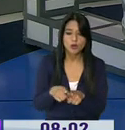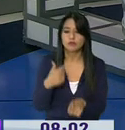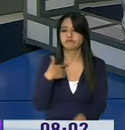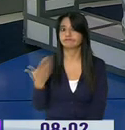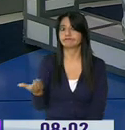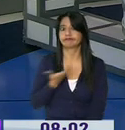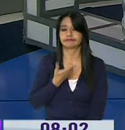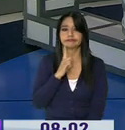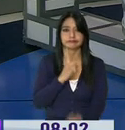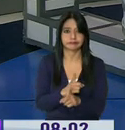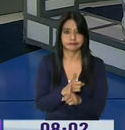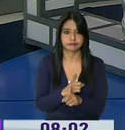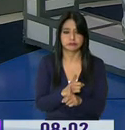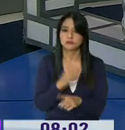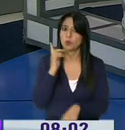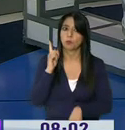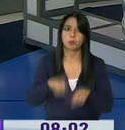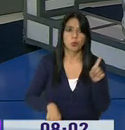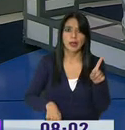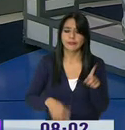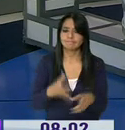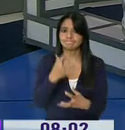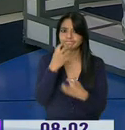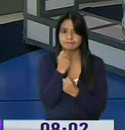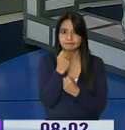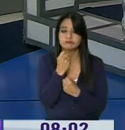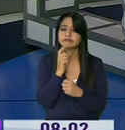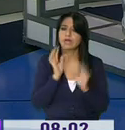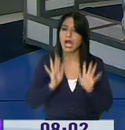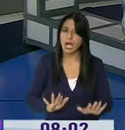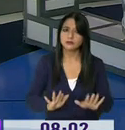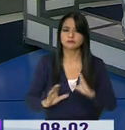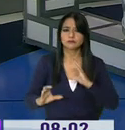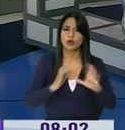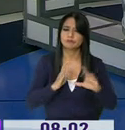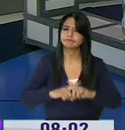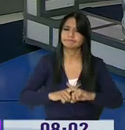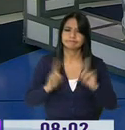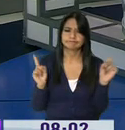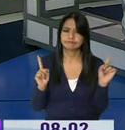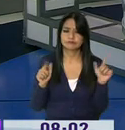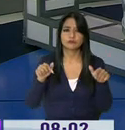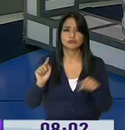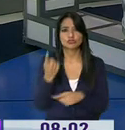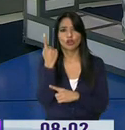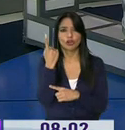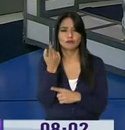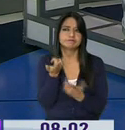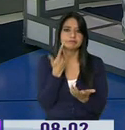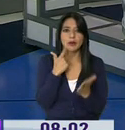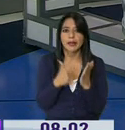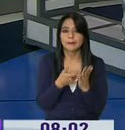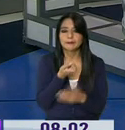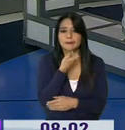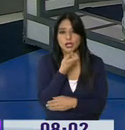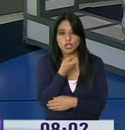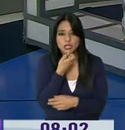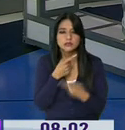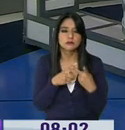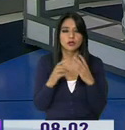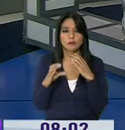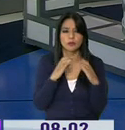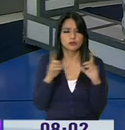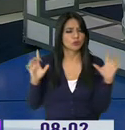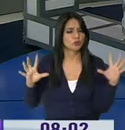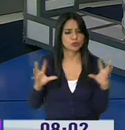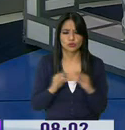Sí, bueno, la libertad de expresión, ¿no? En todos los niveles. En todos los niveles, no solamente en el ámbito de comunicacional, periodístico,